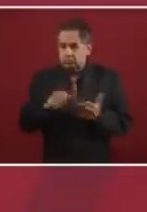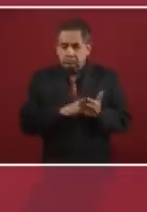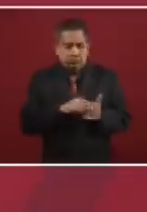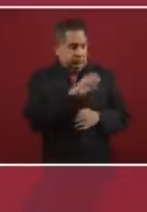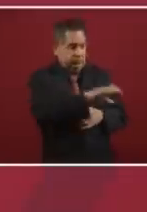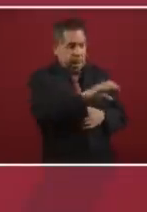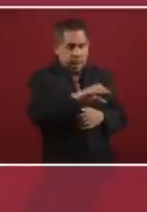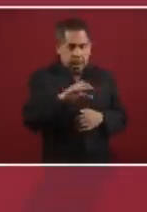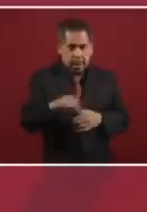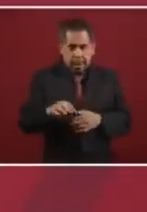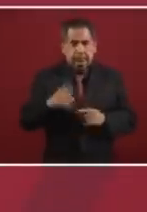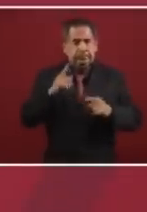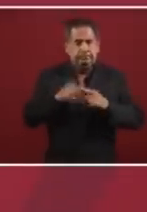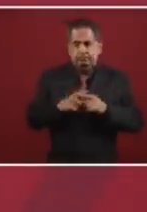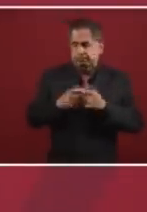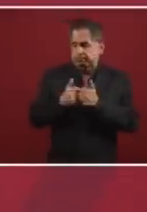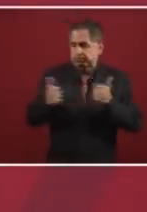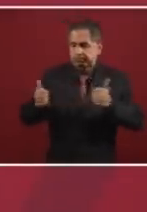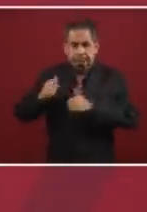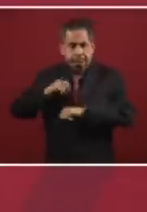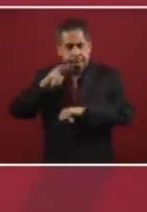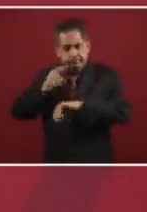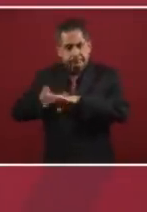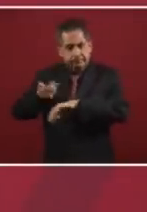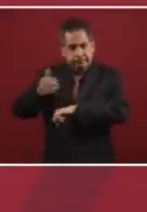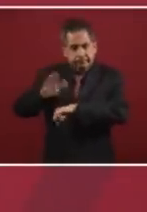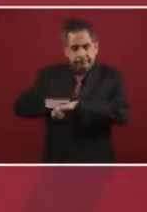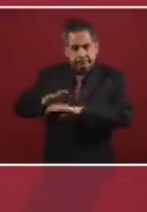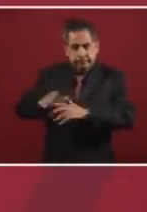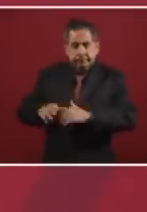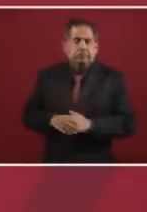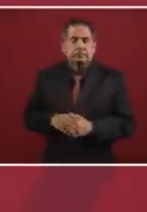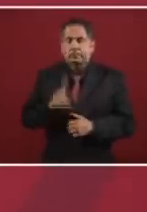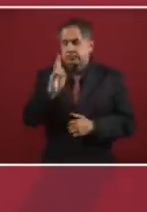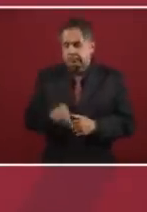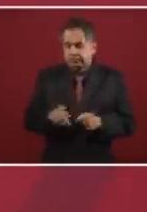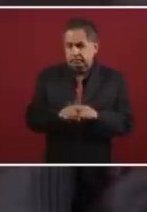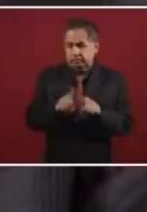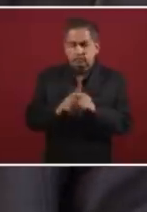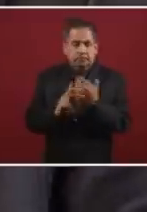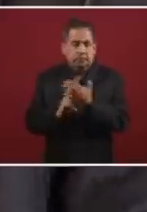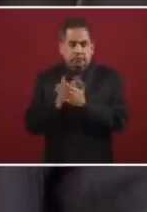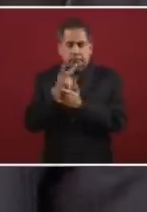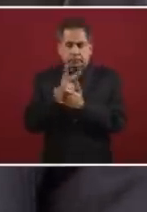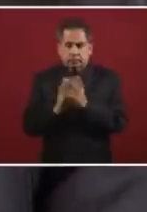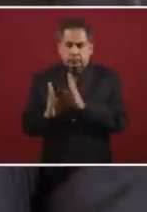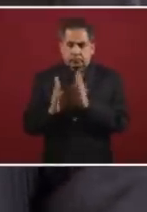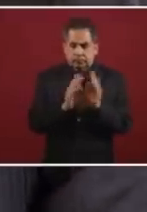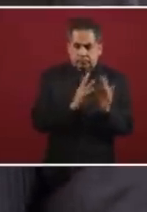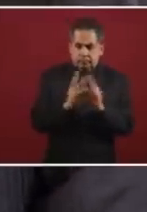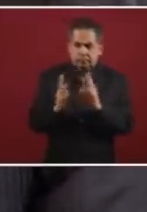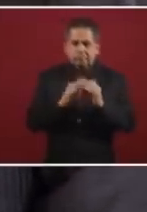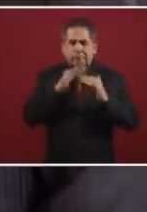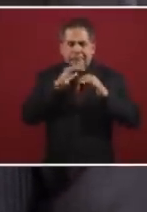división del trabajo en el caso el sargazo a ver quién